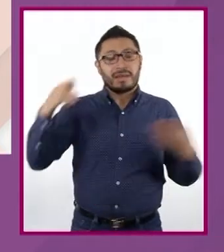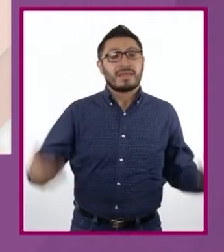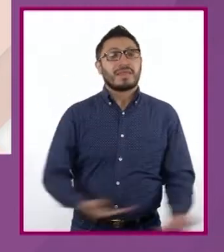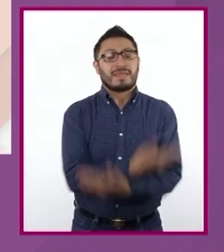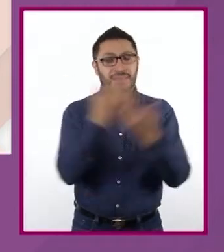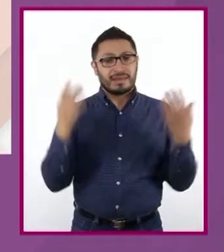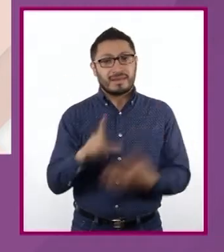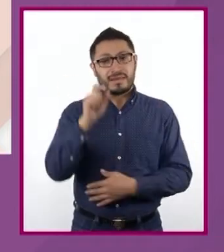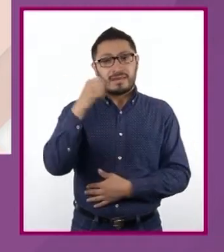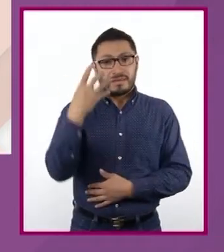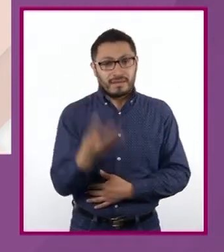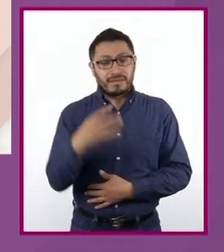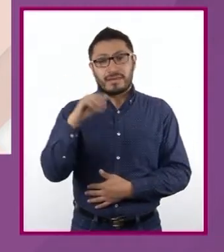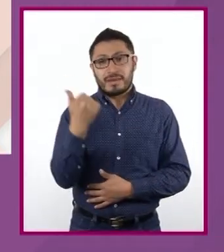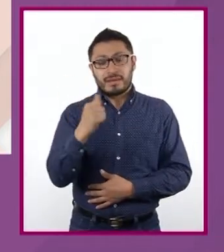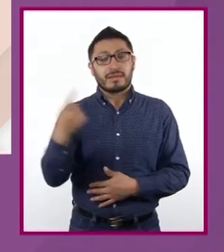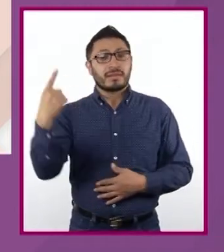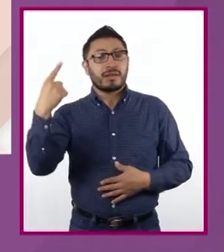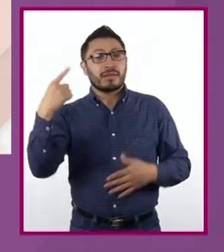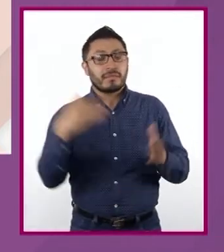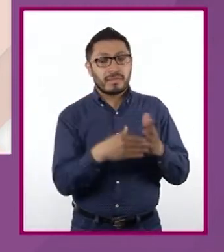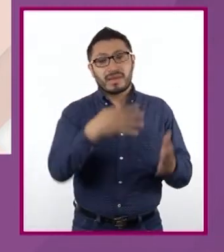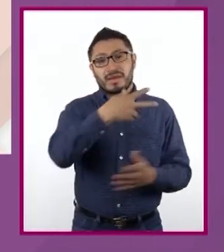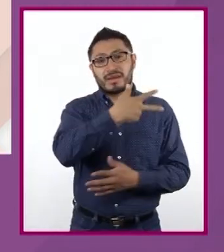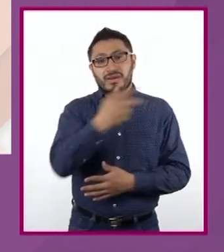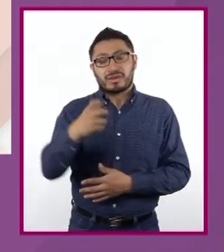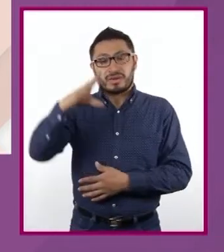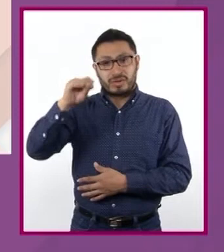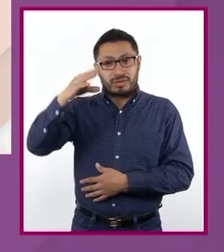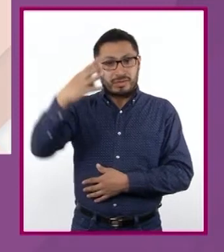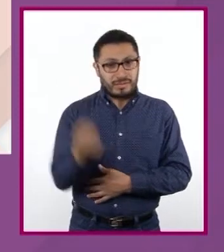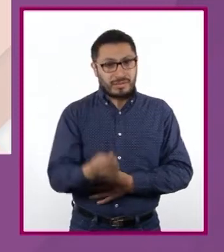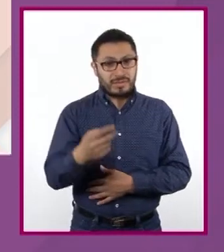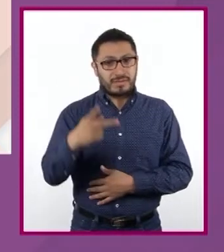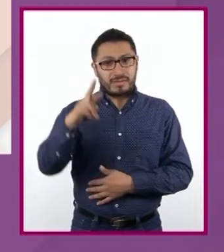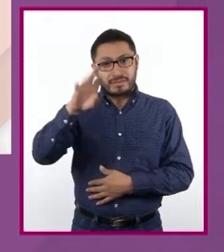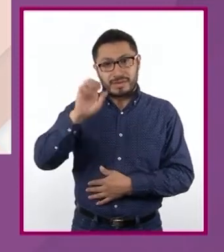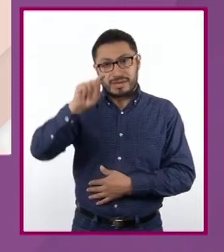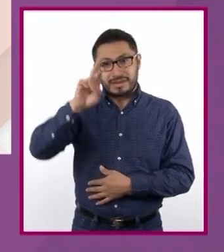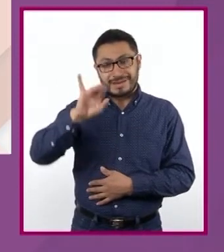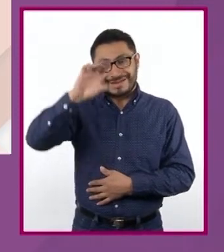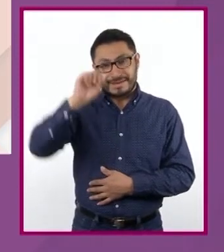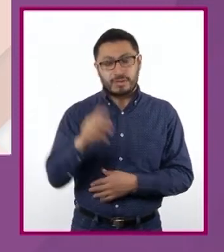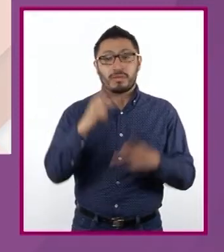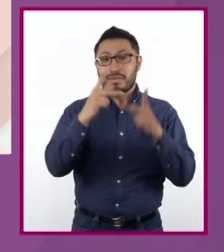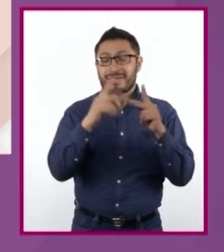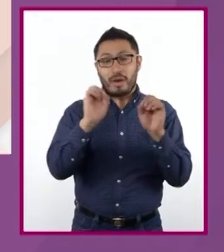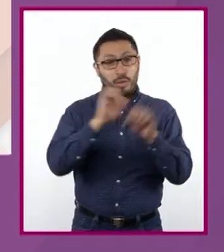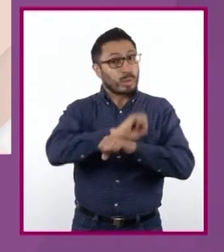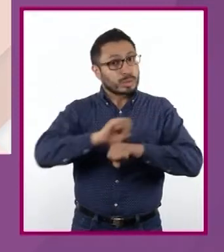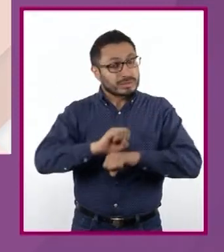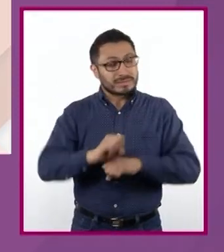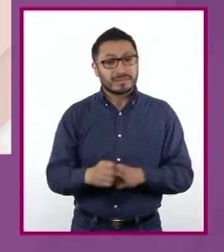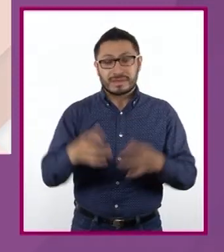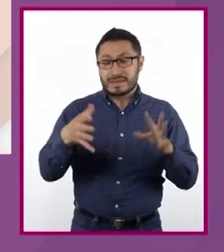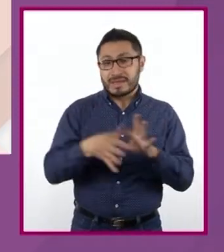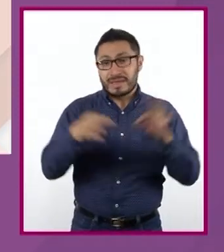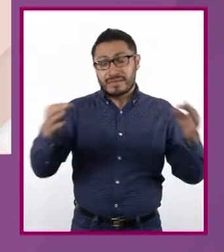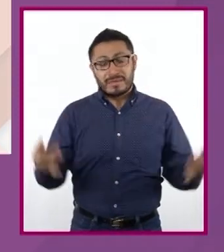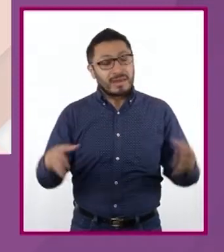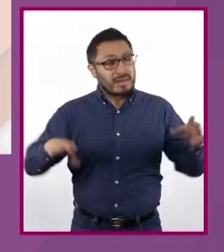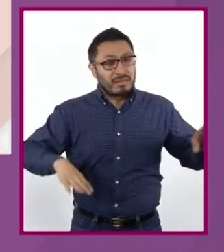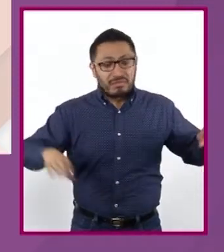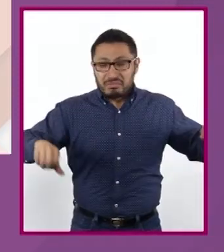el 24 de agosto de 1899. Pretérito perfecto o simple. Narra una